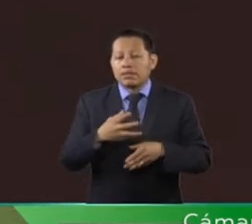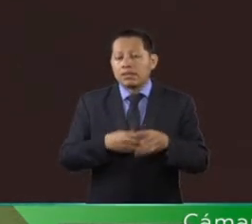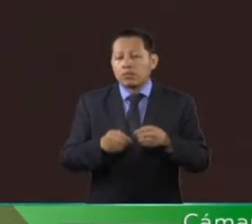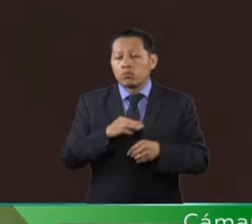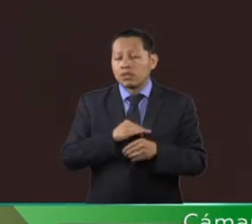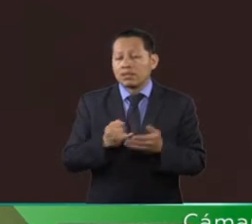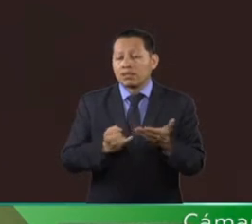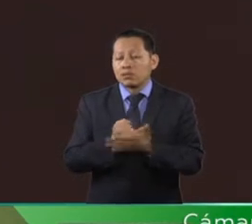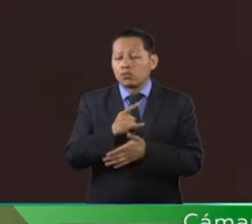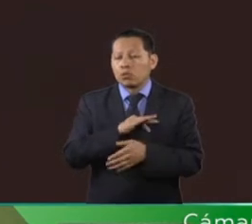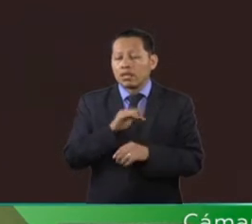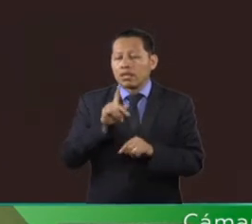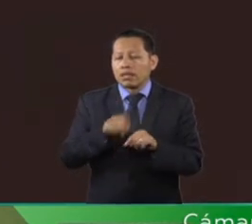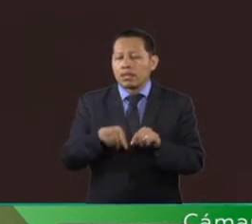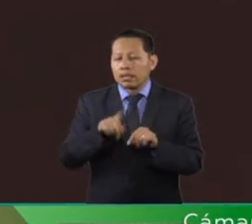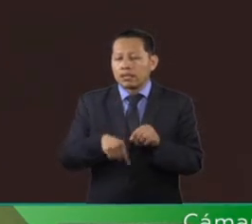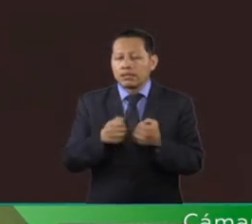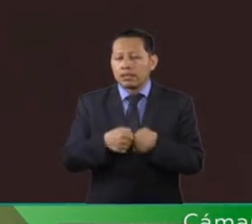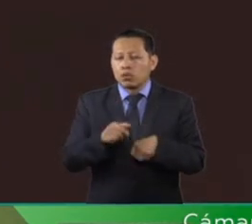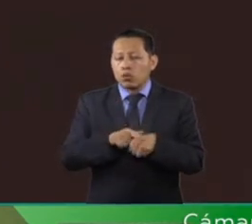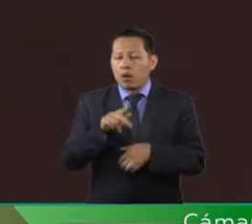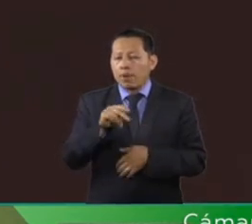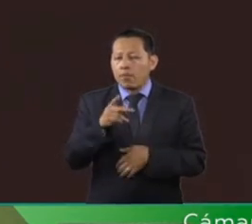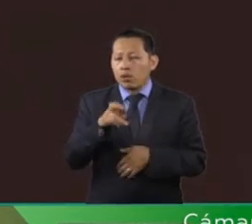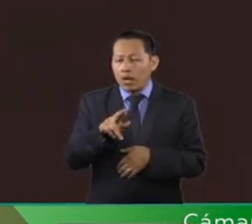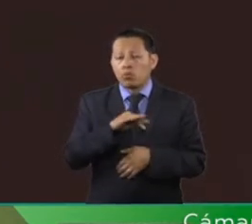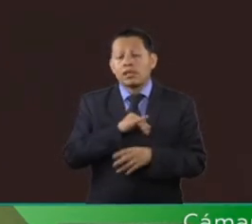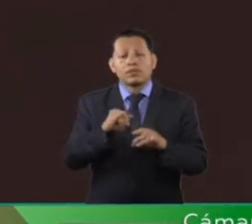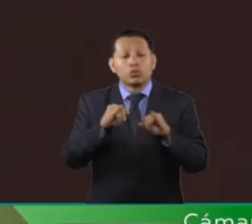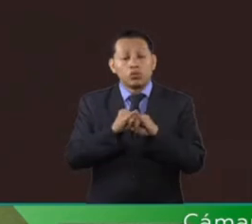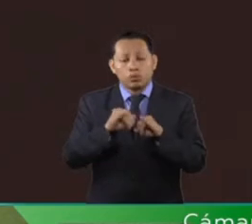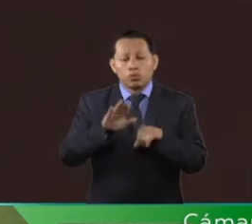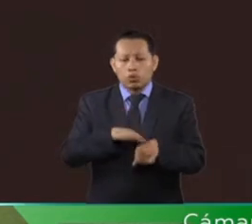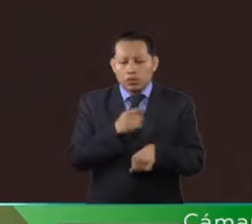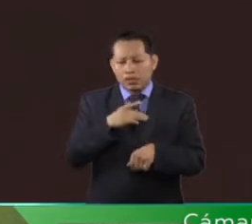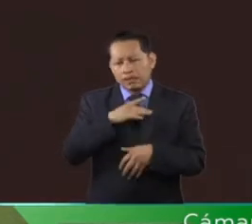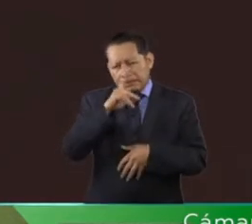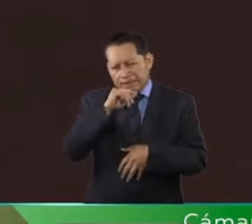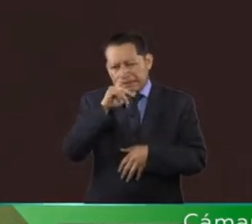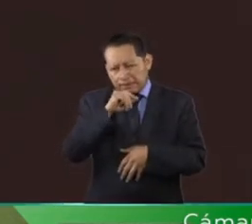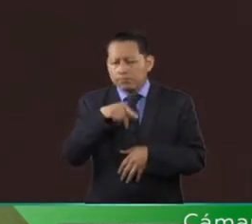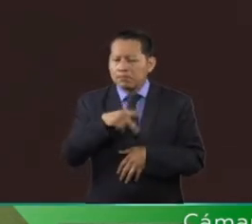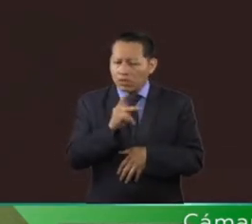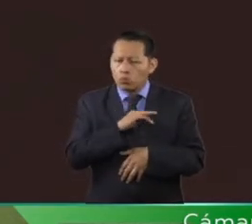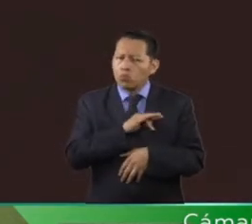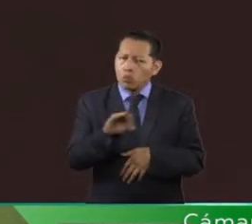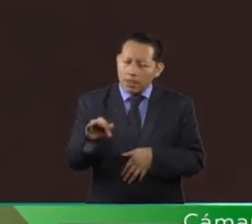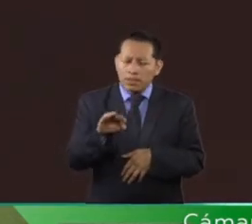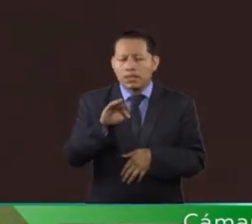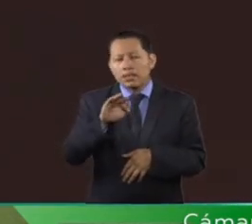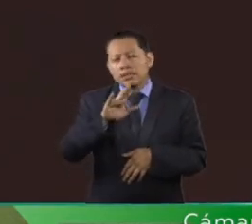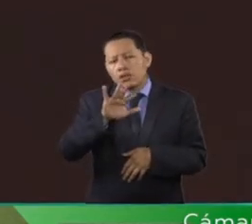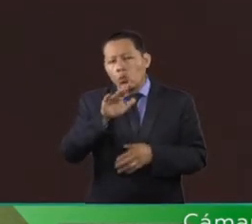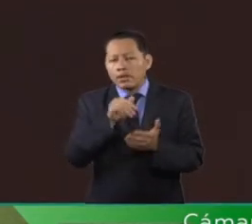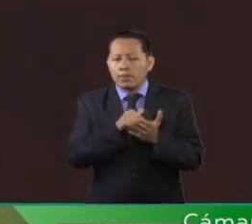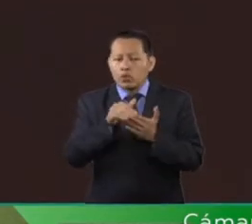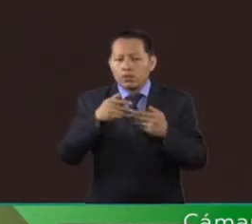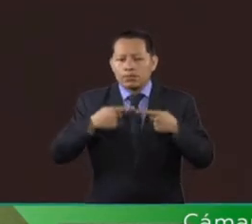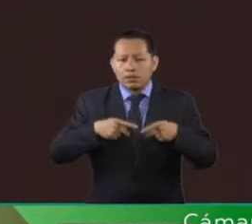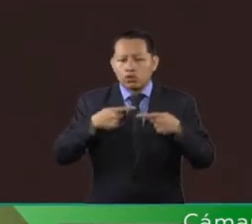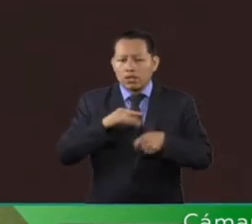se decidió desaparecer el Seguro Popular, una institución que, a pesar de sus deficiencias, logró cubrir más de 50 millones de